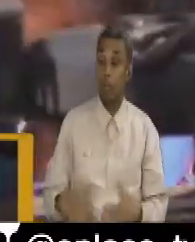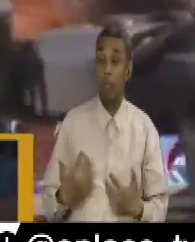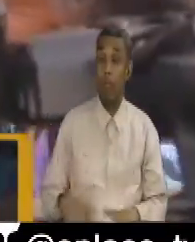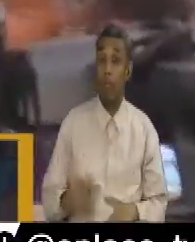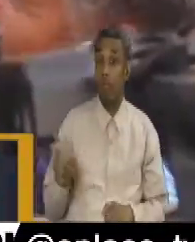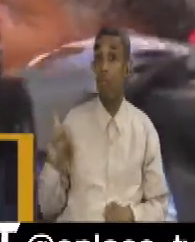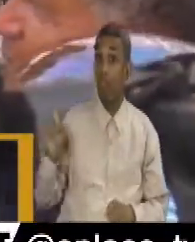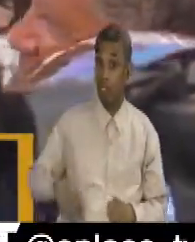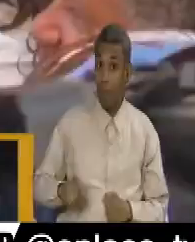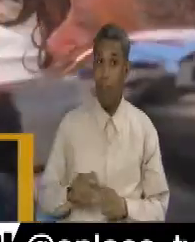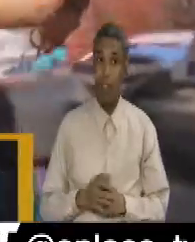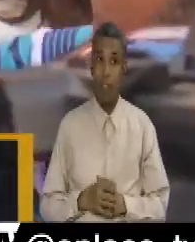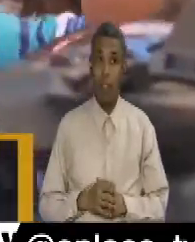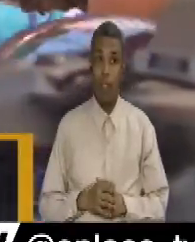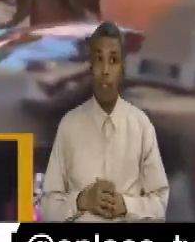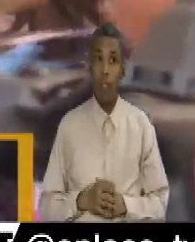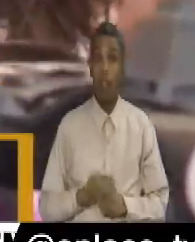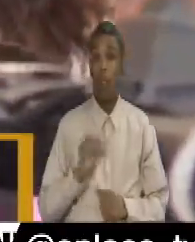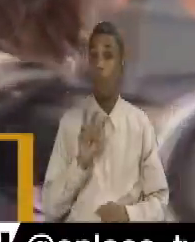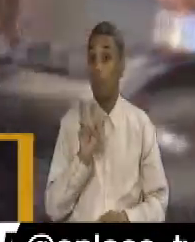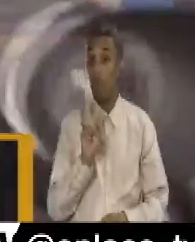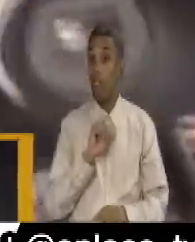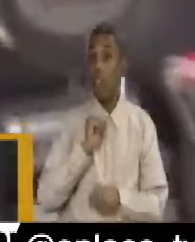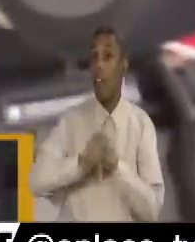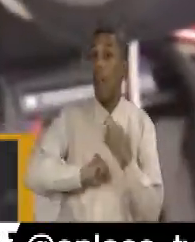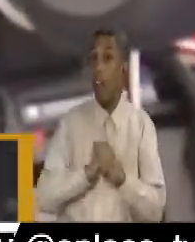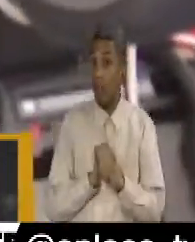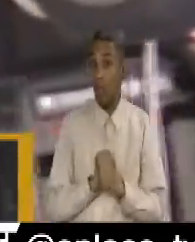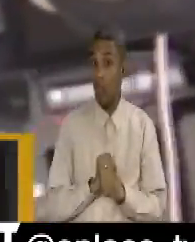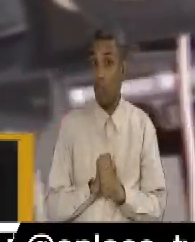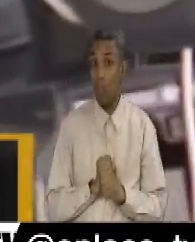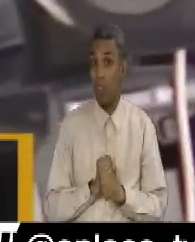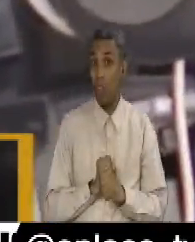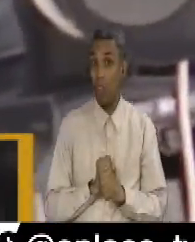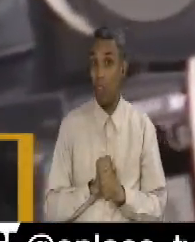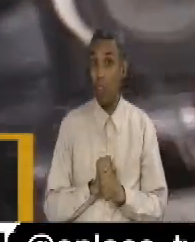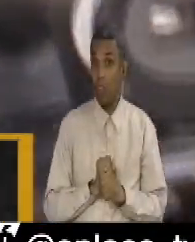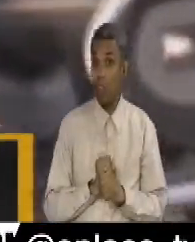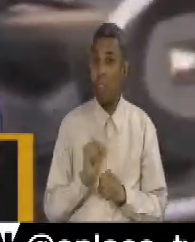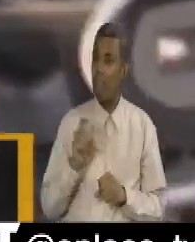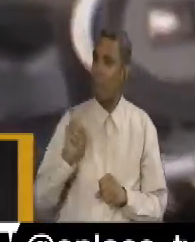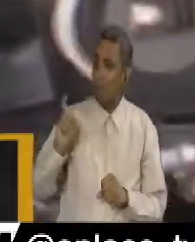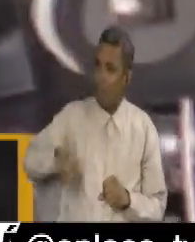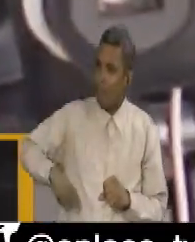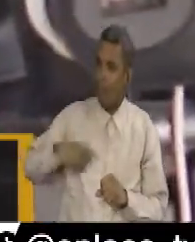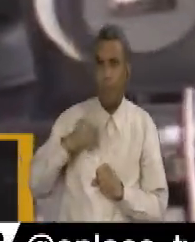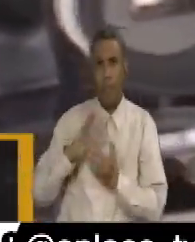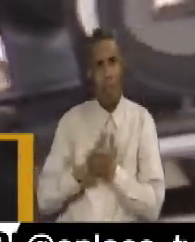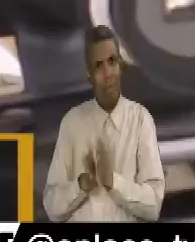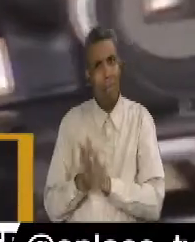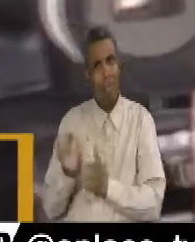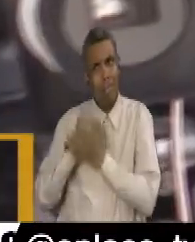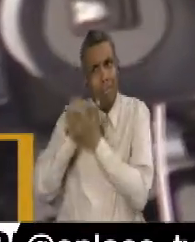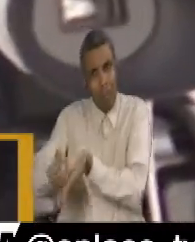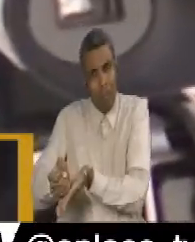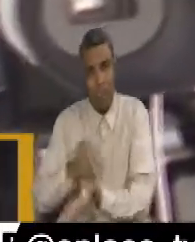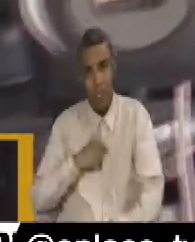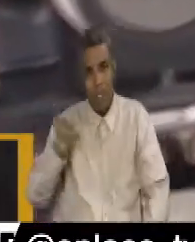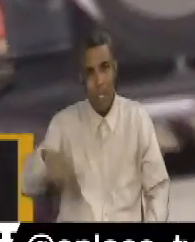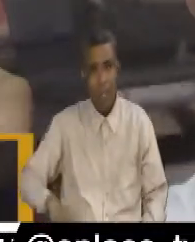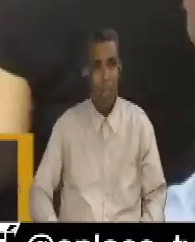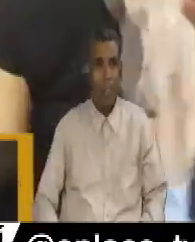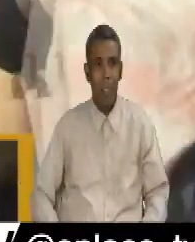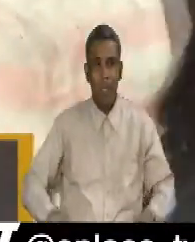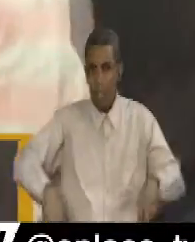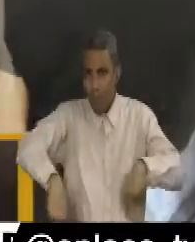primer paso fuera de la cárcel es la cuota inicial de lo que debe ser la reivindicación total de David Ravelo, para que toda la sociedad colombiana, para